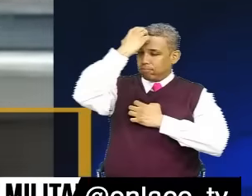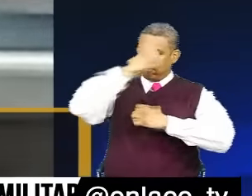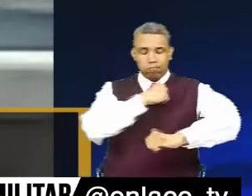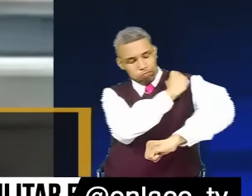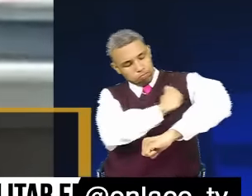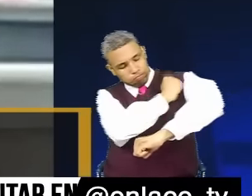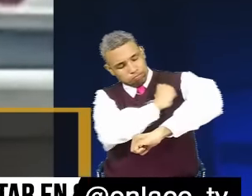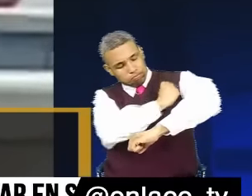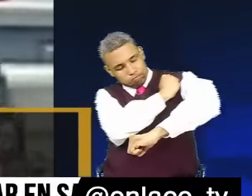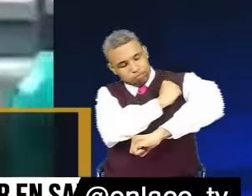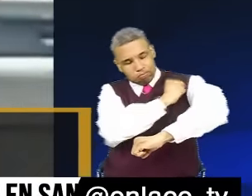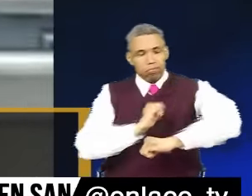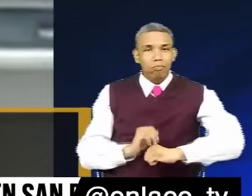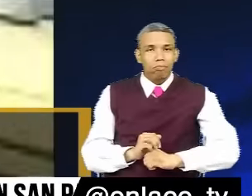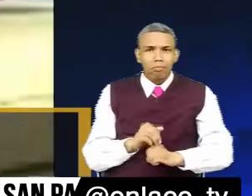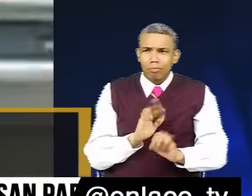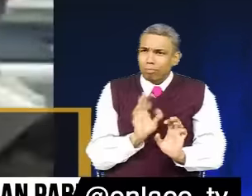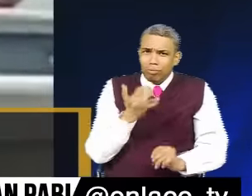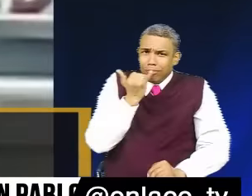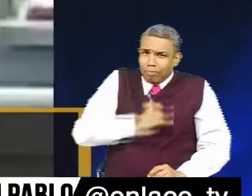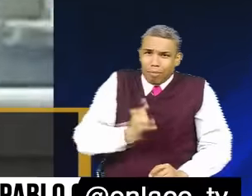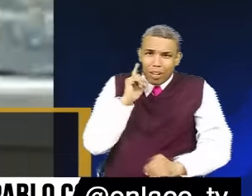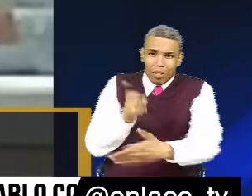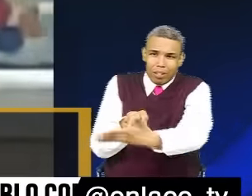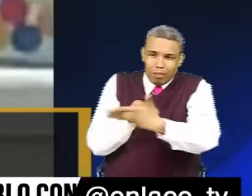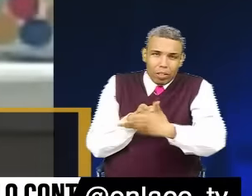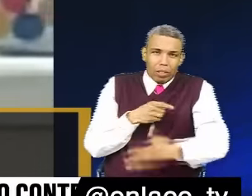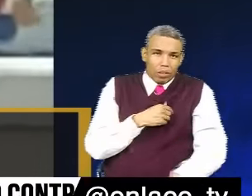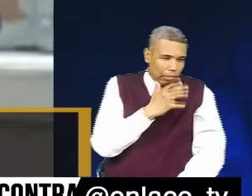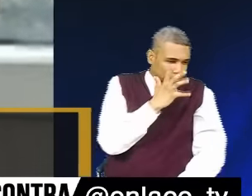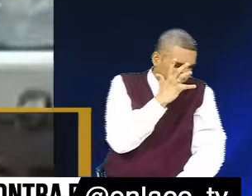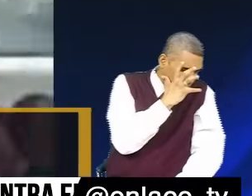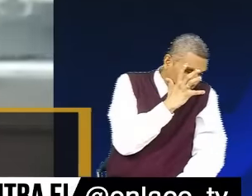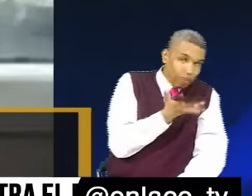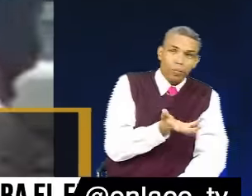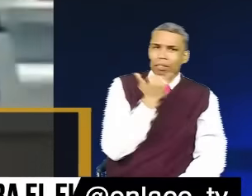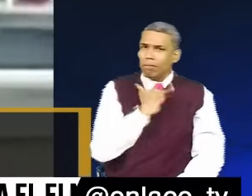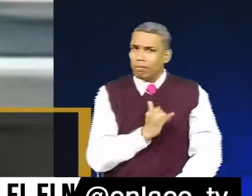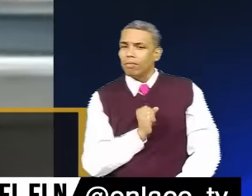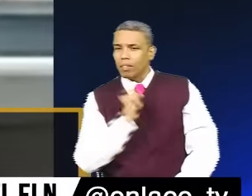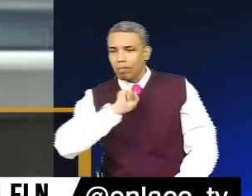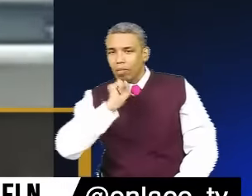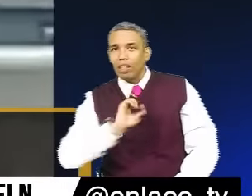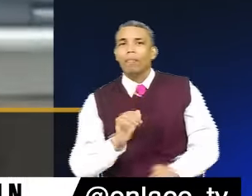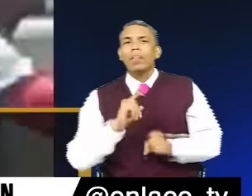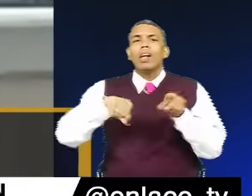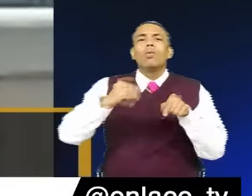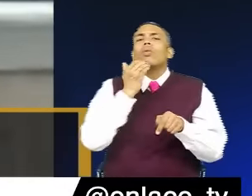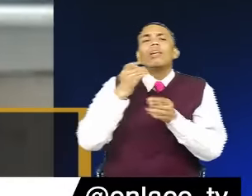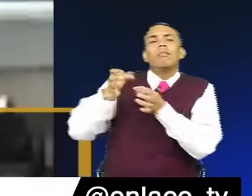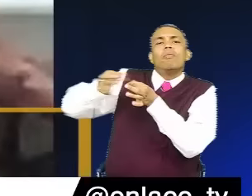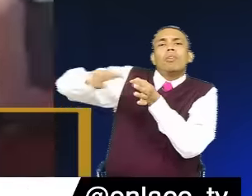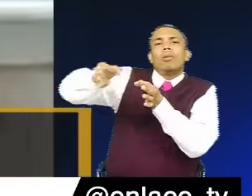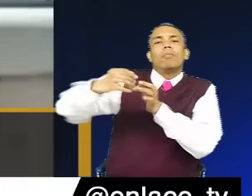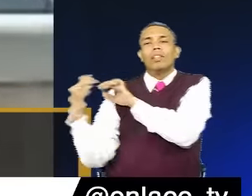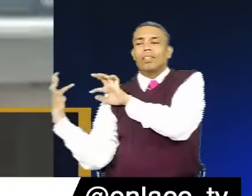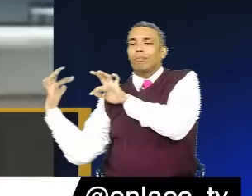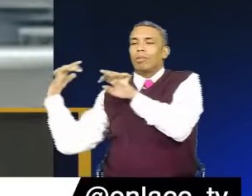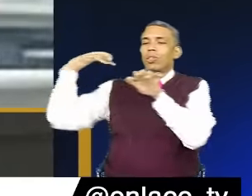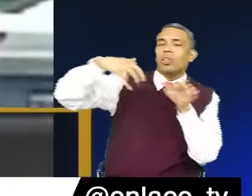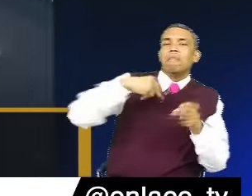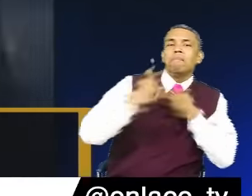para conservar los sitios representativos de la ciudad y así no dañar la imagen de quienes visitan el municipio, por ser este uno de los sitios